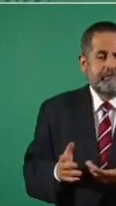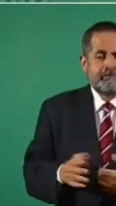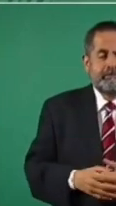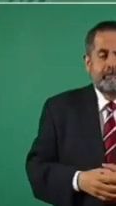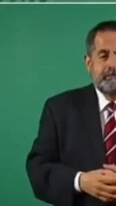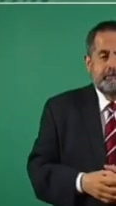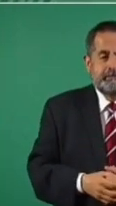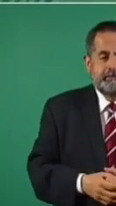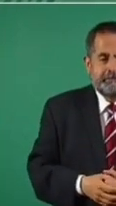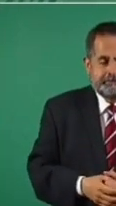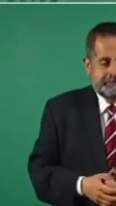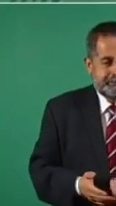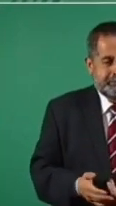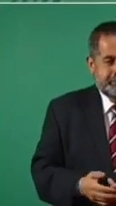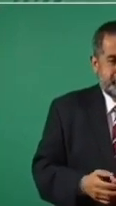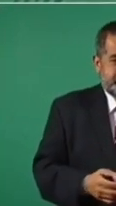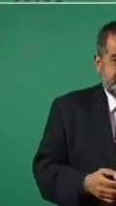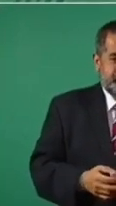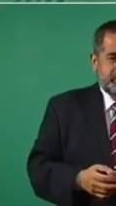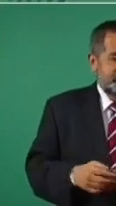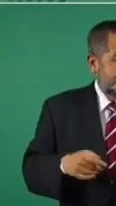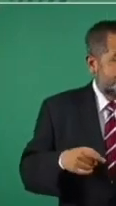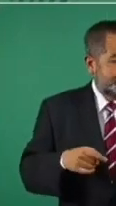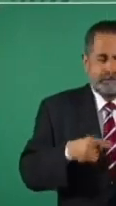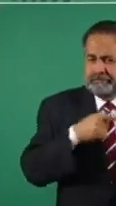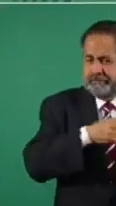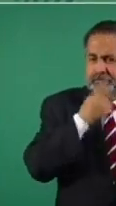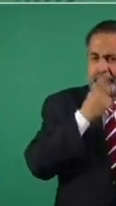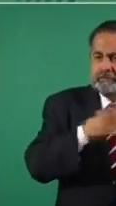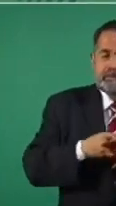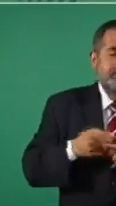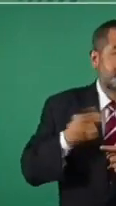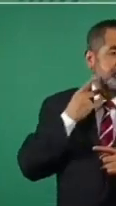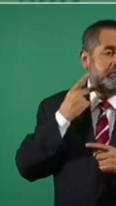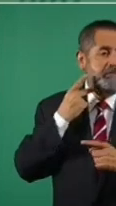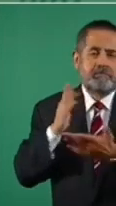¿Cómo la política sin la historia?